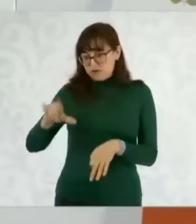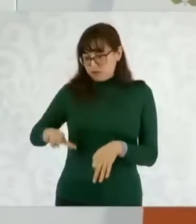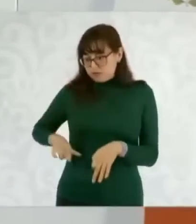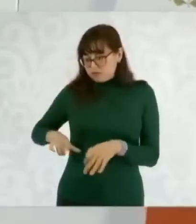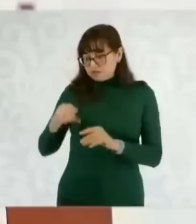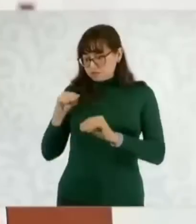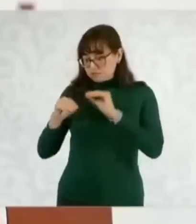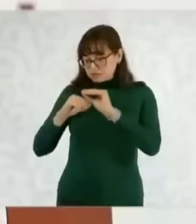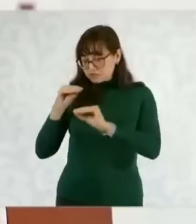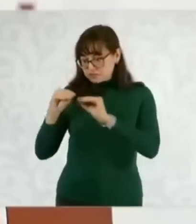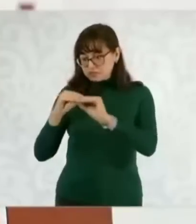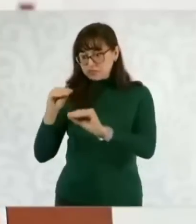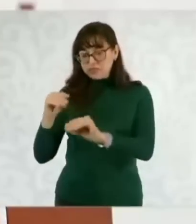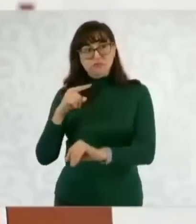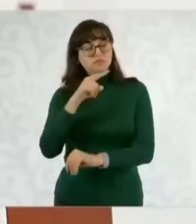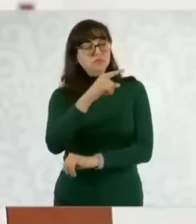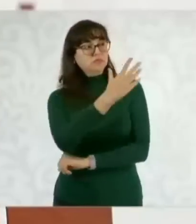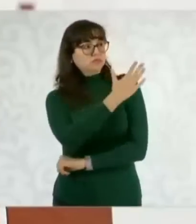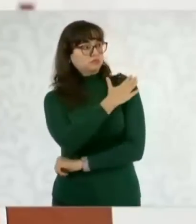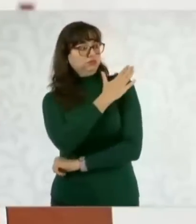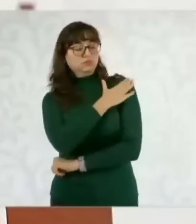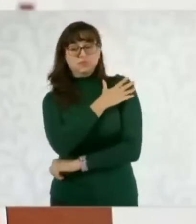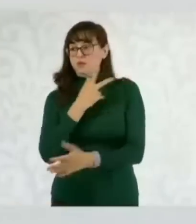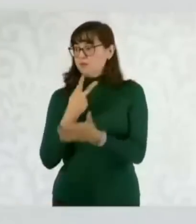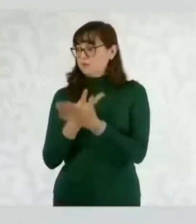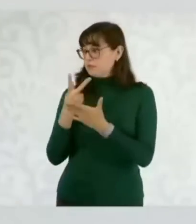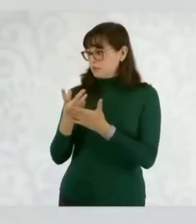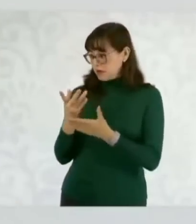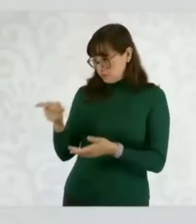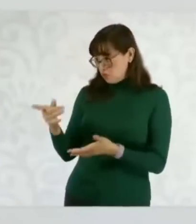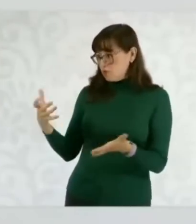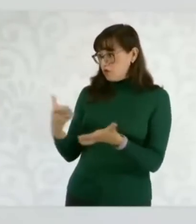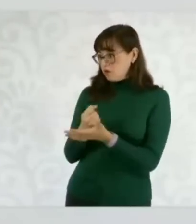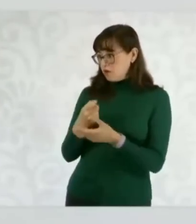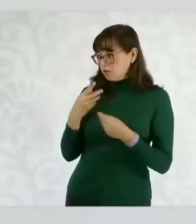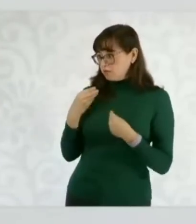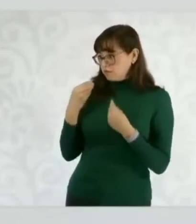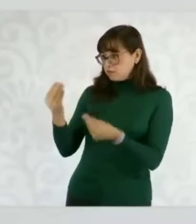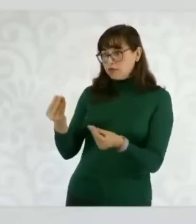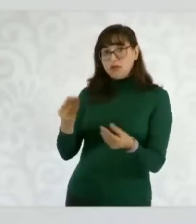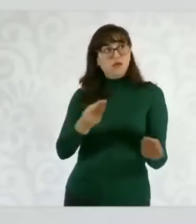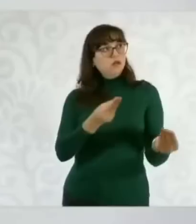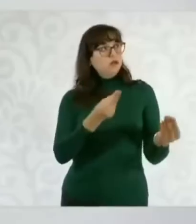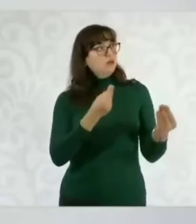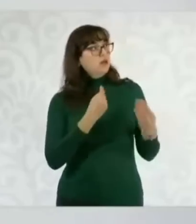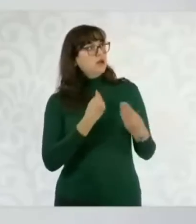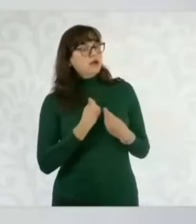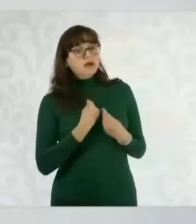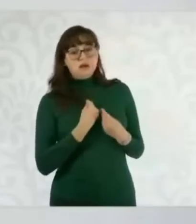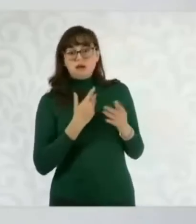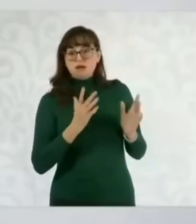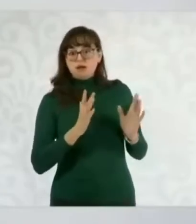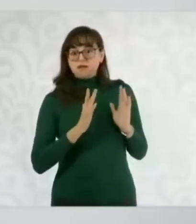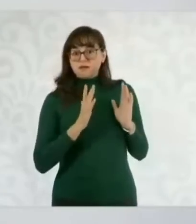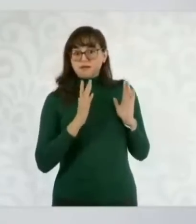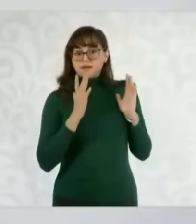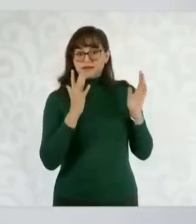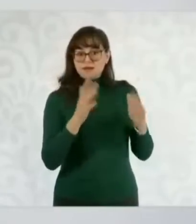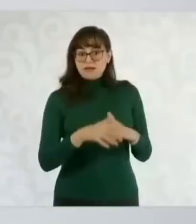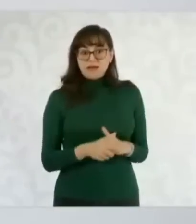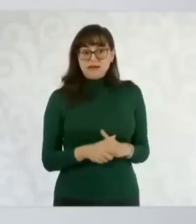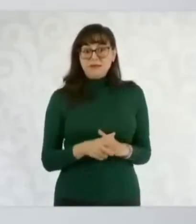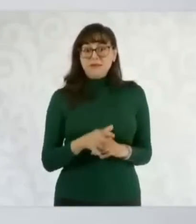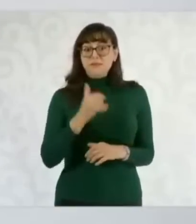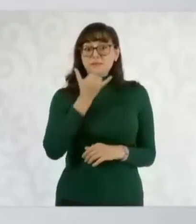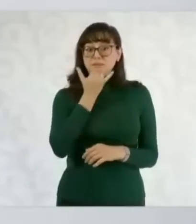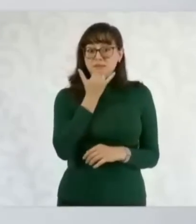se entrega el 21 de noviembre. Quiero aclarar porque no es mi alma